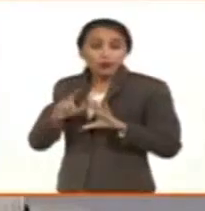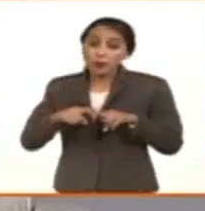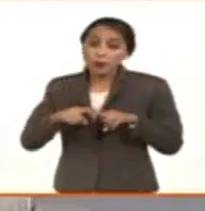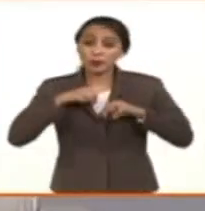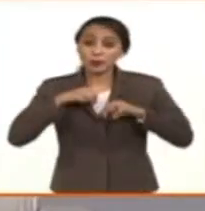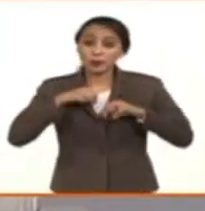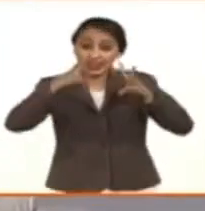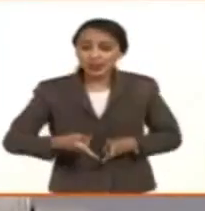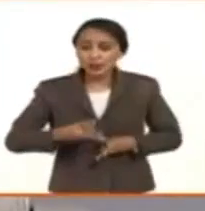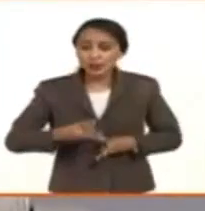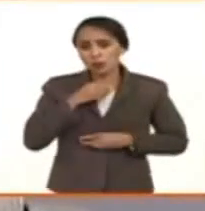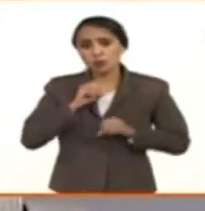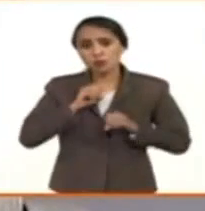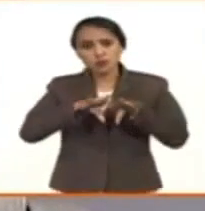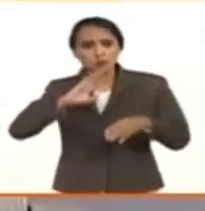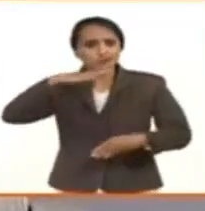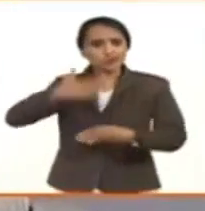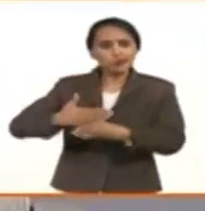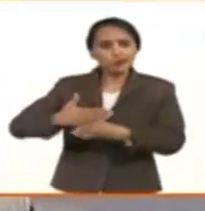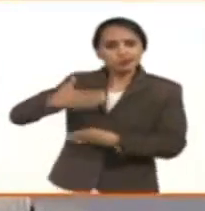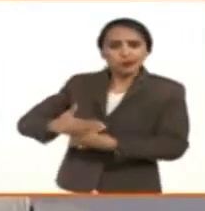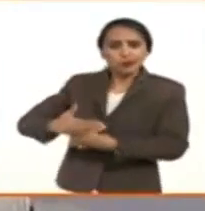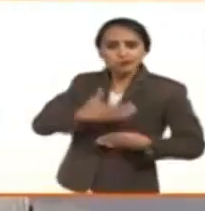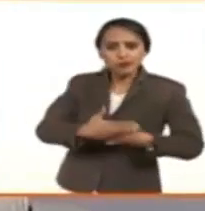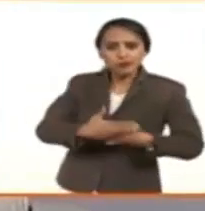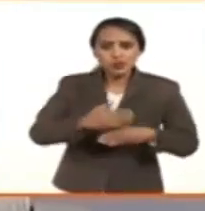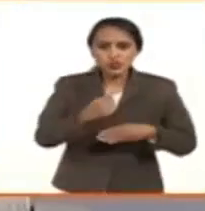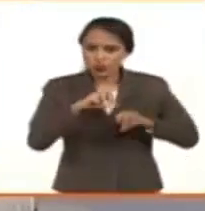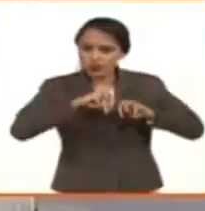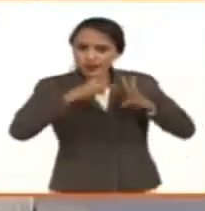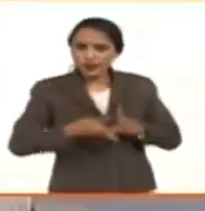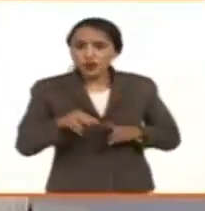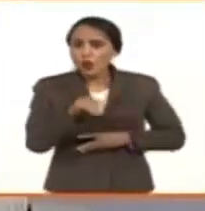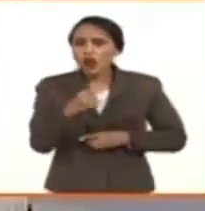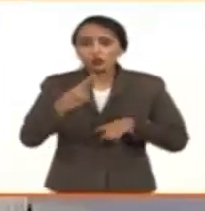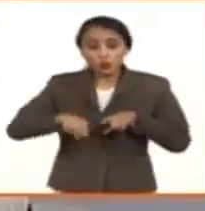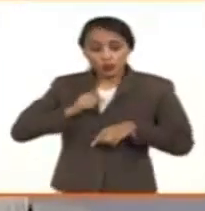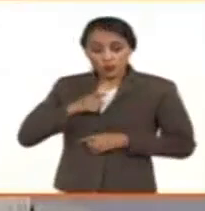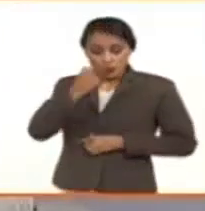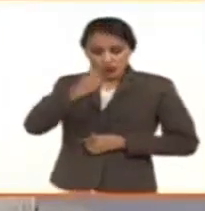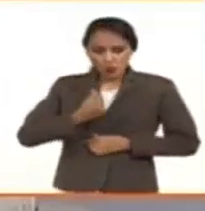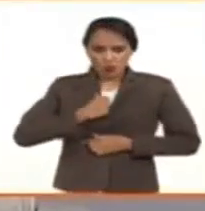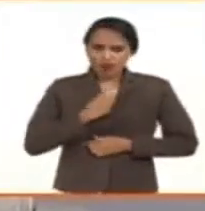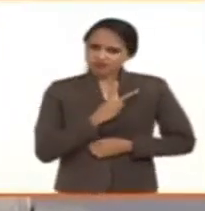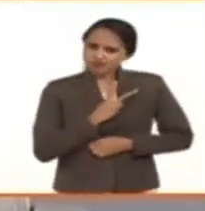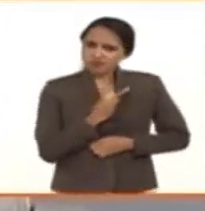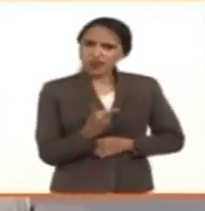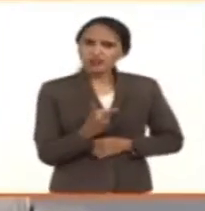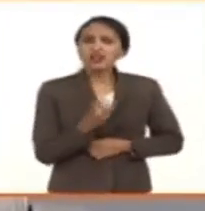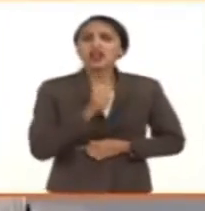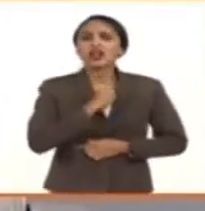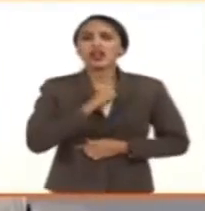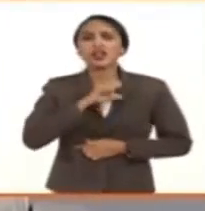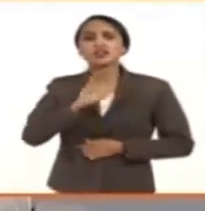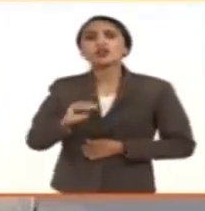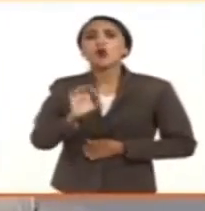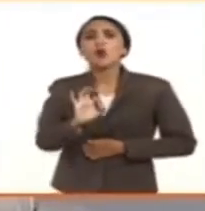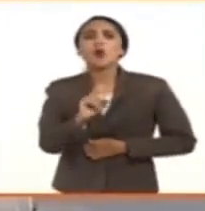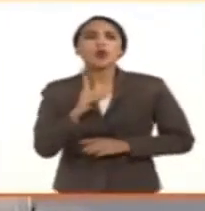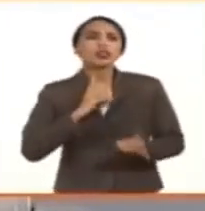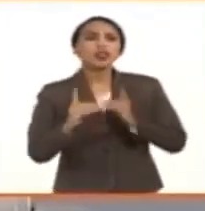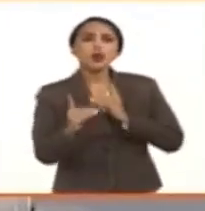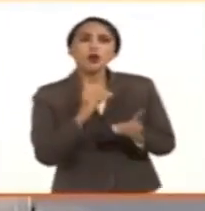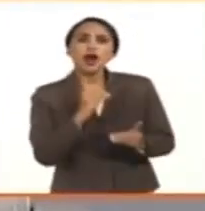no solo en redes sociales sino censura de todo tipo de todas las voces que se atreven a digamos a no dialogar oa contraponer alguna opinión